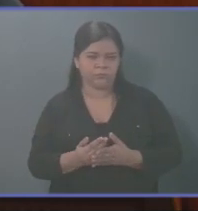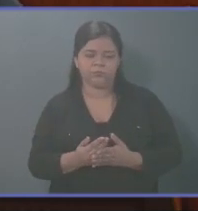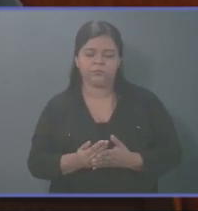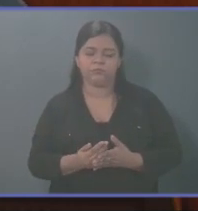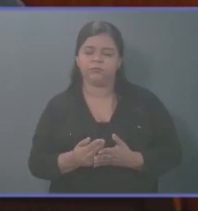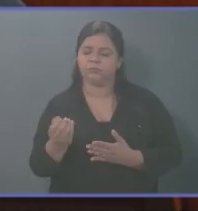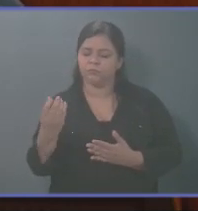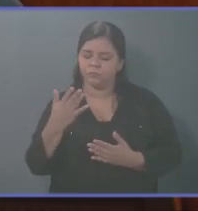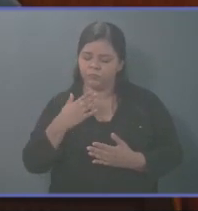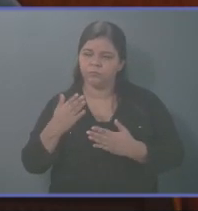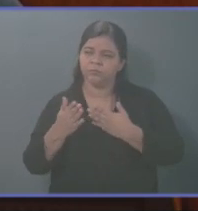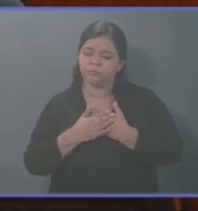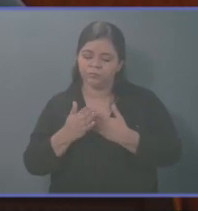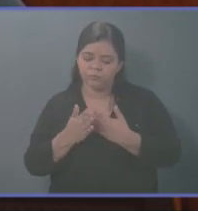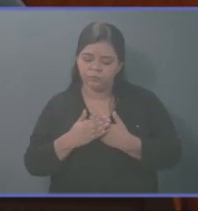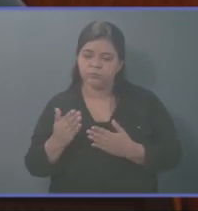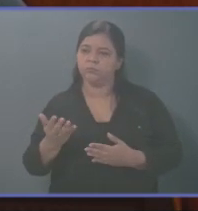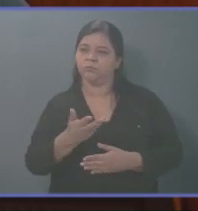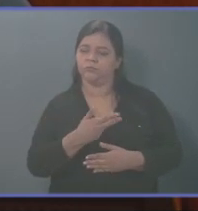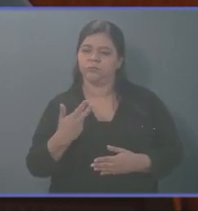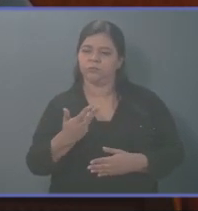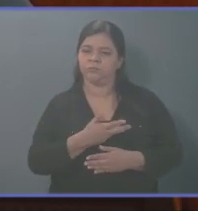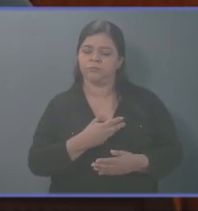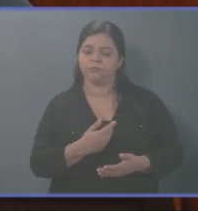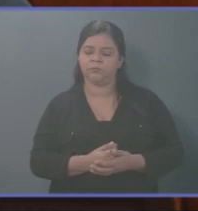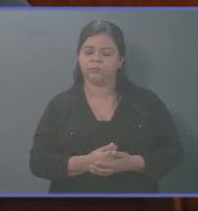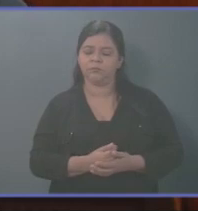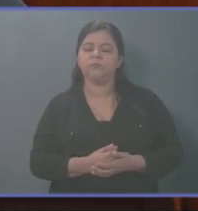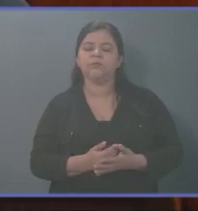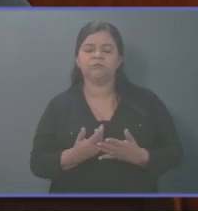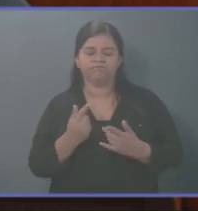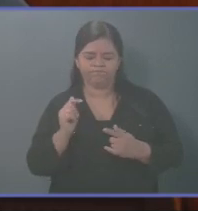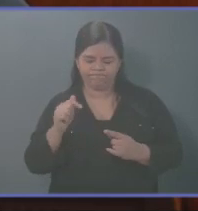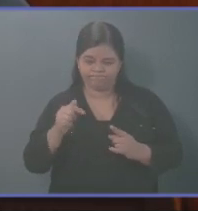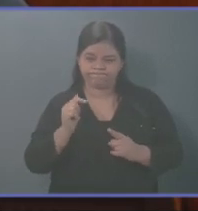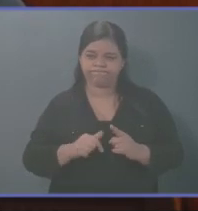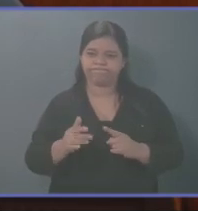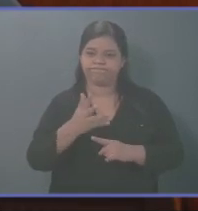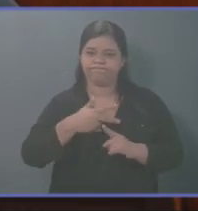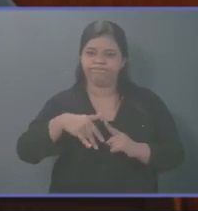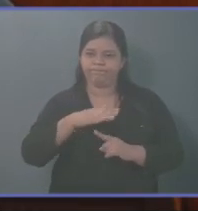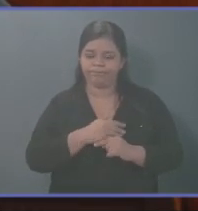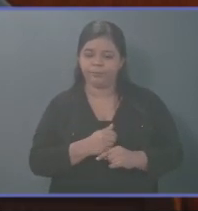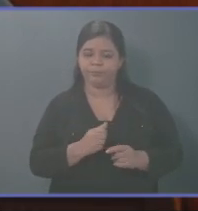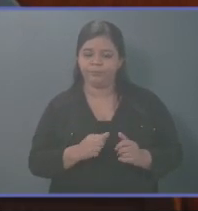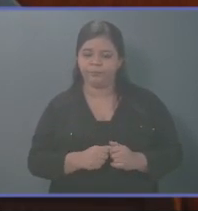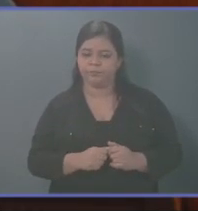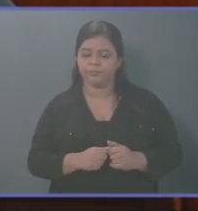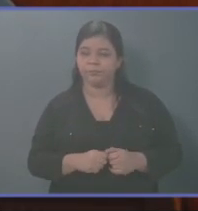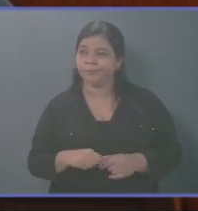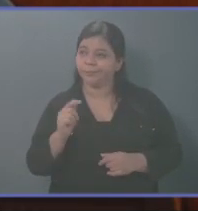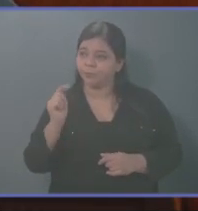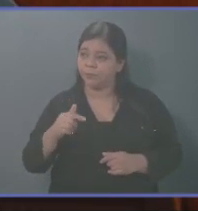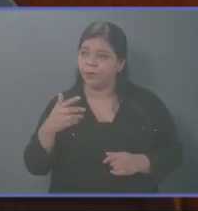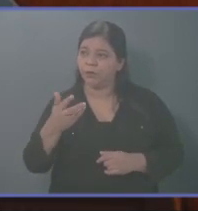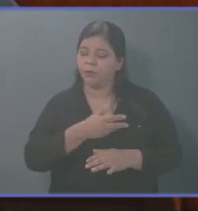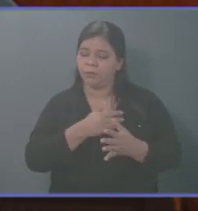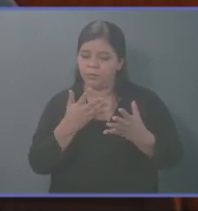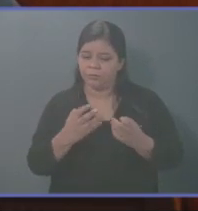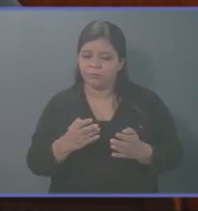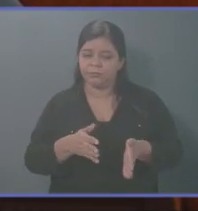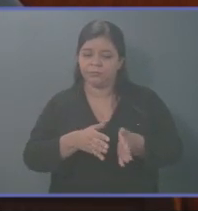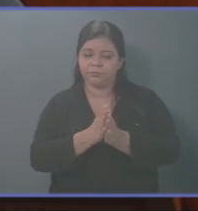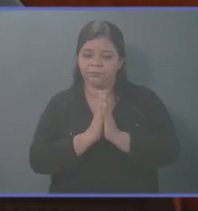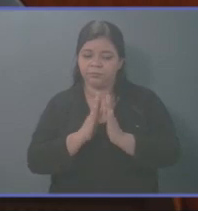han hecho los llamados correspondientes ante esta situación y ante esta carencia que tienen. Es por eso que le pedimos